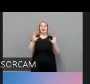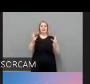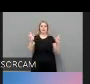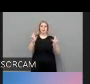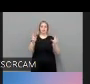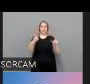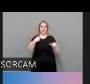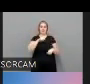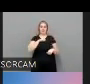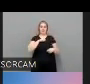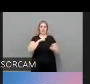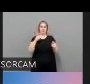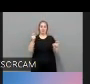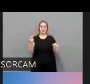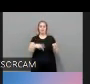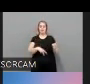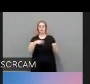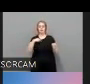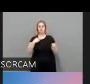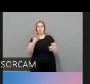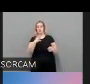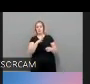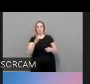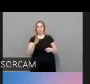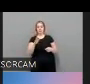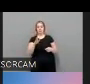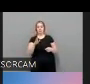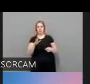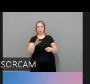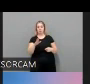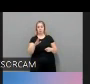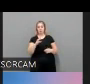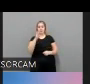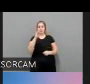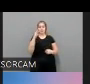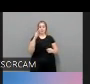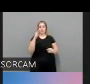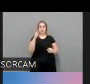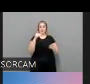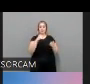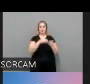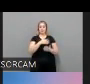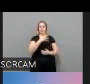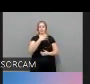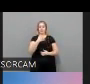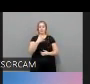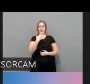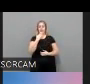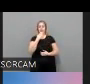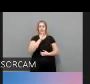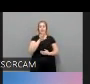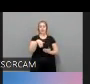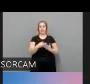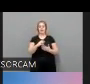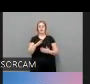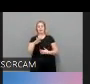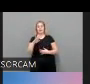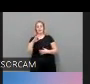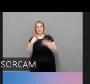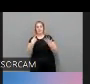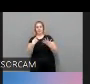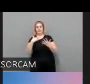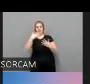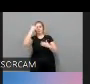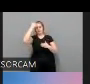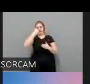modo, para hacernos una idea, calculé que aproximadamente hay unos 3.500 personas entre 0 y 6 años con parálisis cerebral en